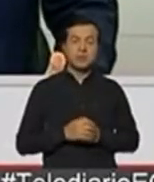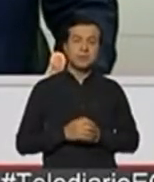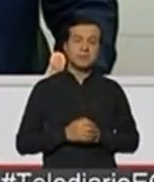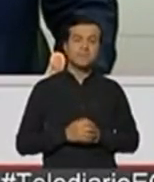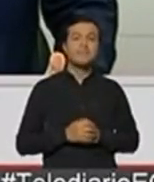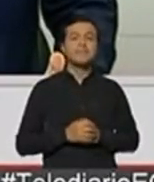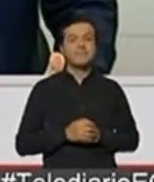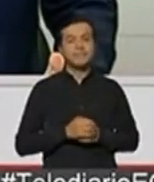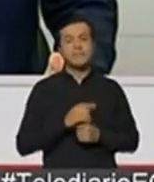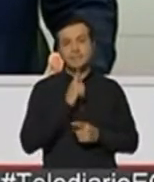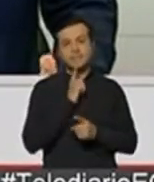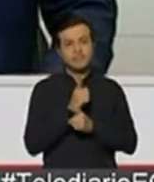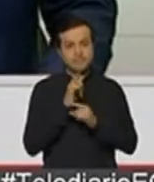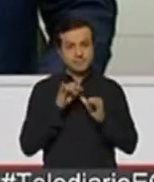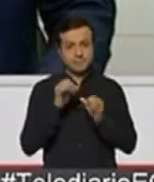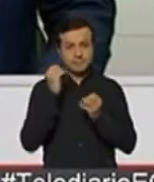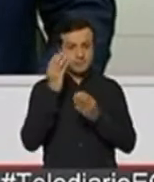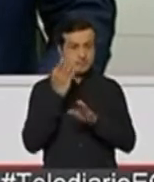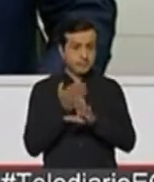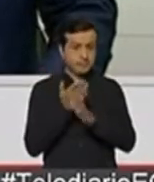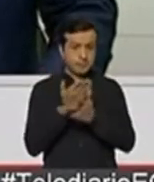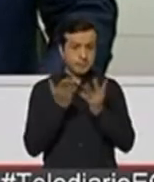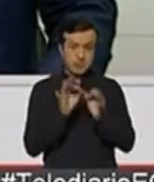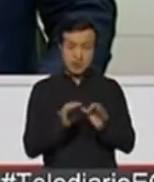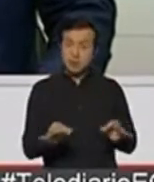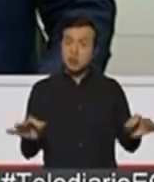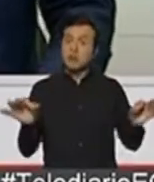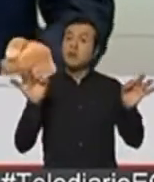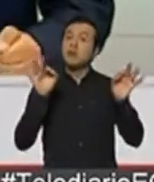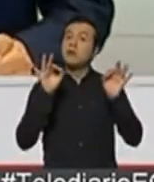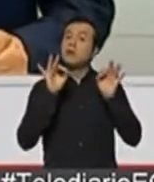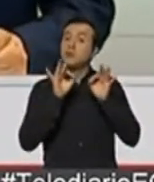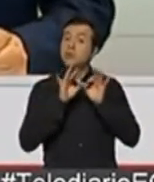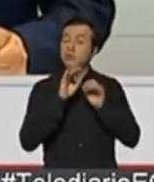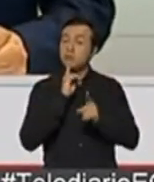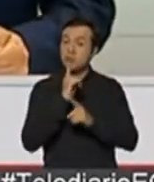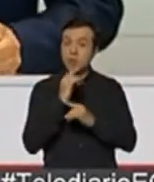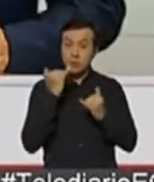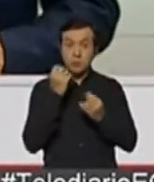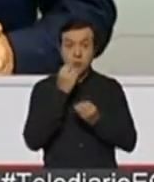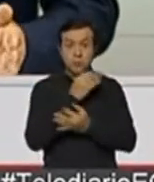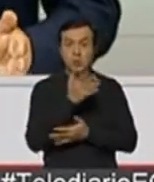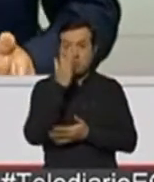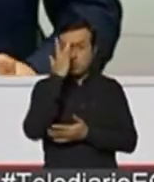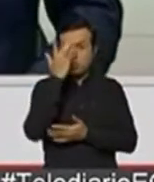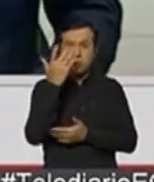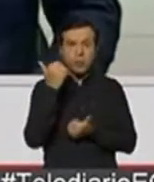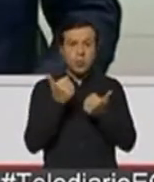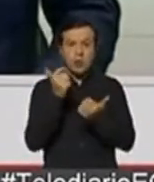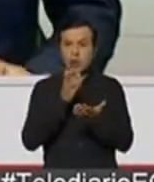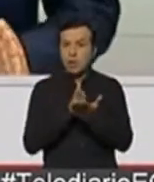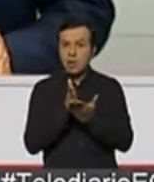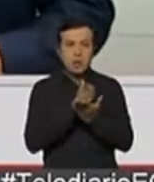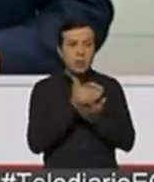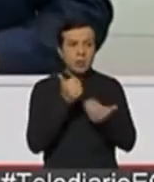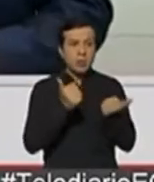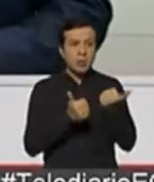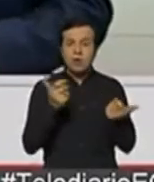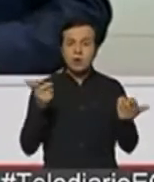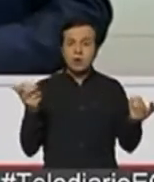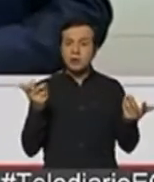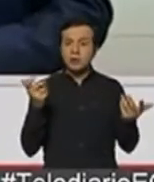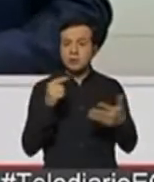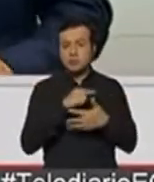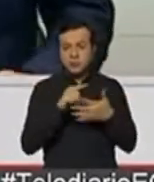por eso yo continúo con mi argumento. Lo importante ahora es que ya se nos diga por qué camino vamos a trabajar y cuáles son las